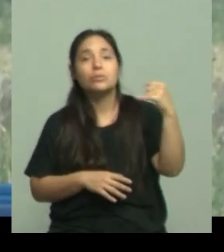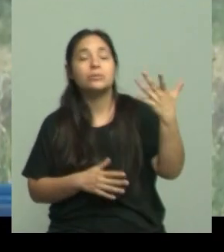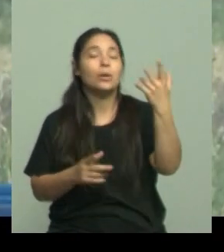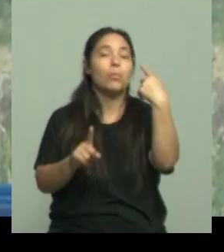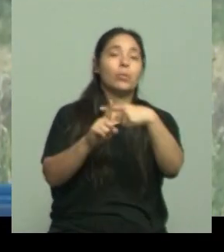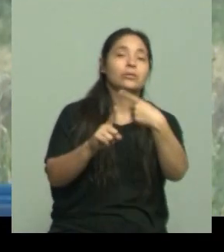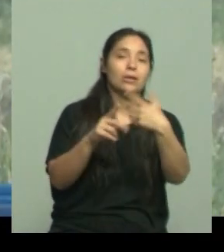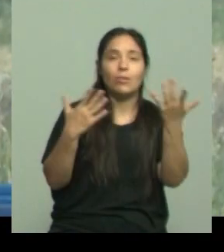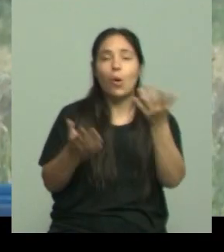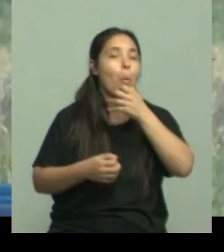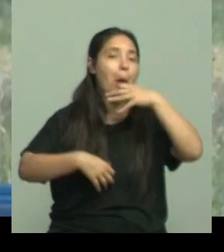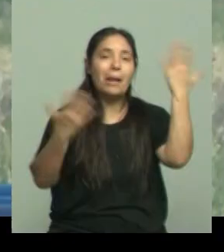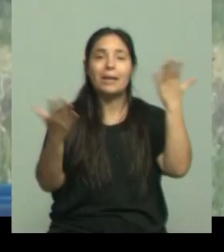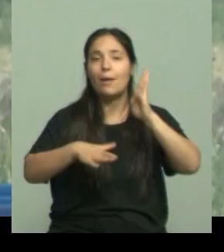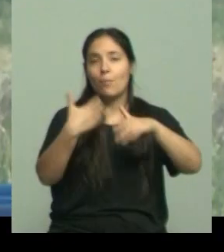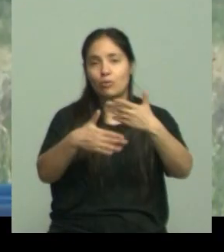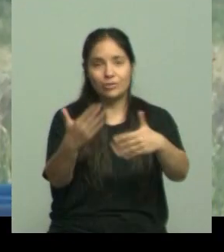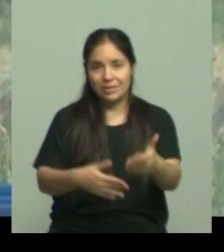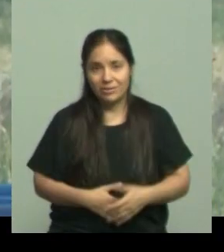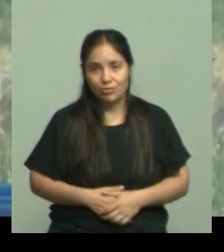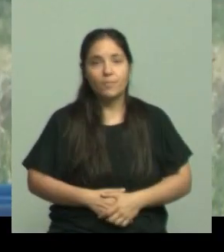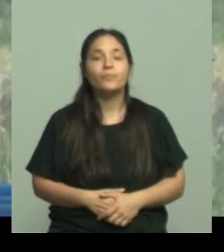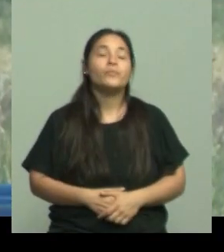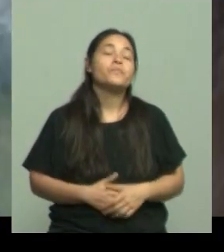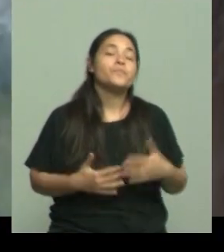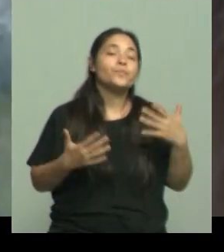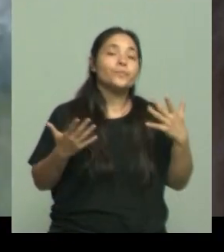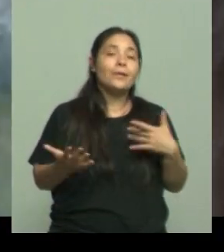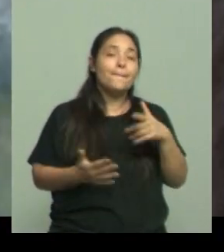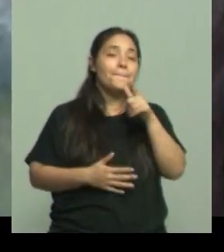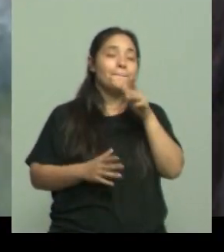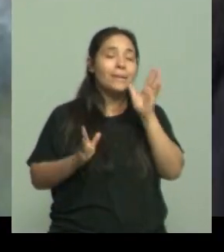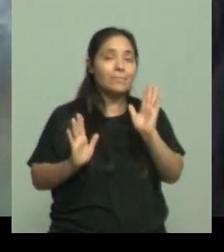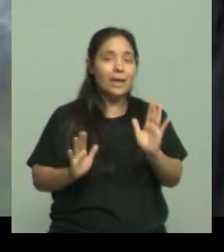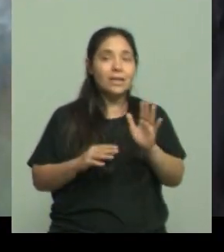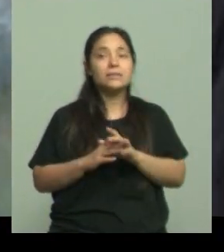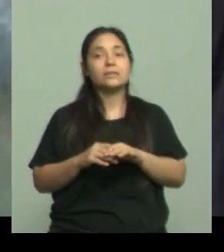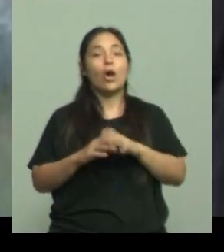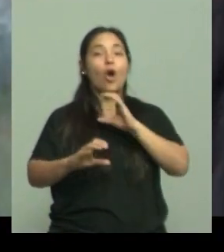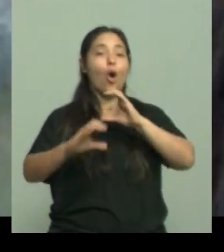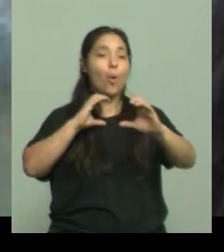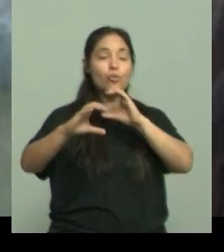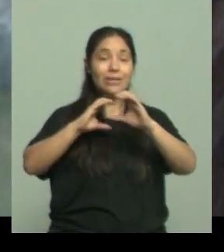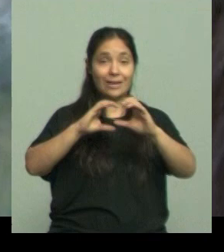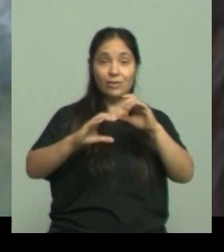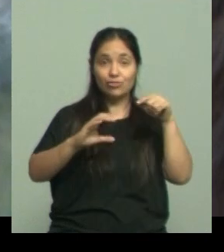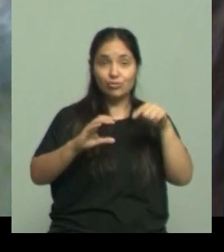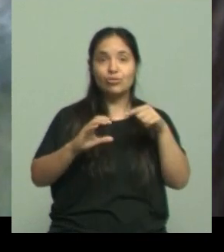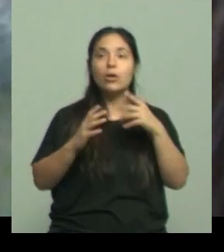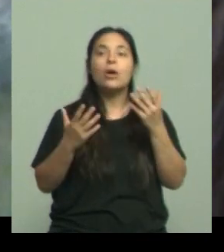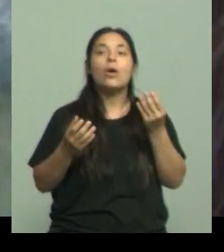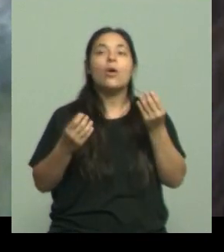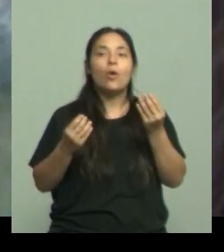ser negativo de algo, de cualquier tipo de proceso. Y me parece que, en definitiva, los medios de